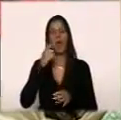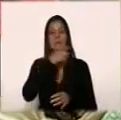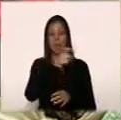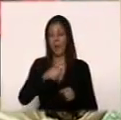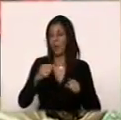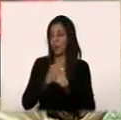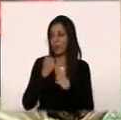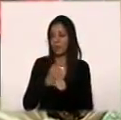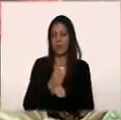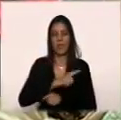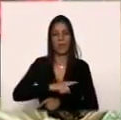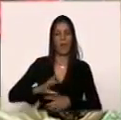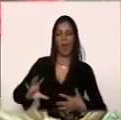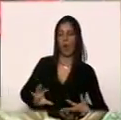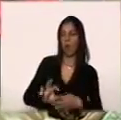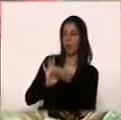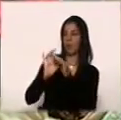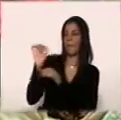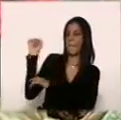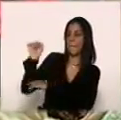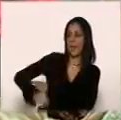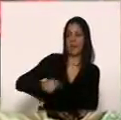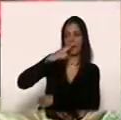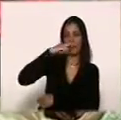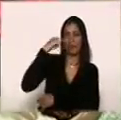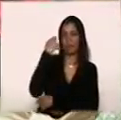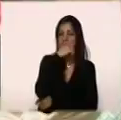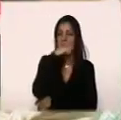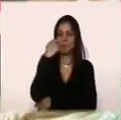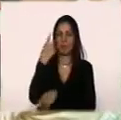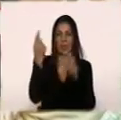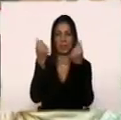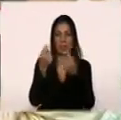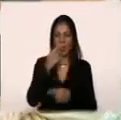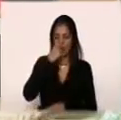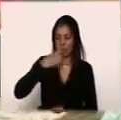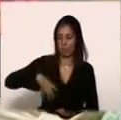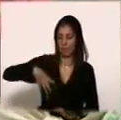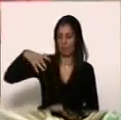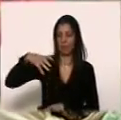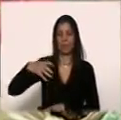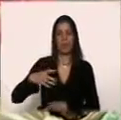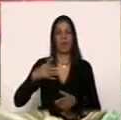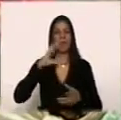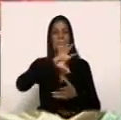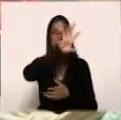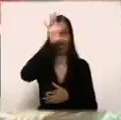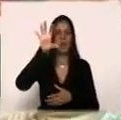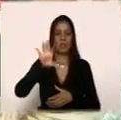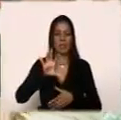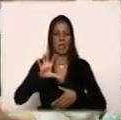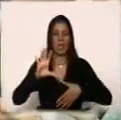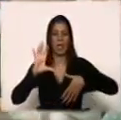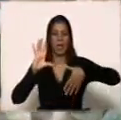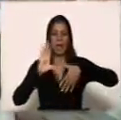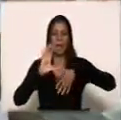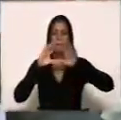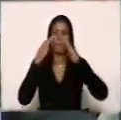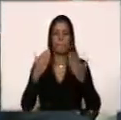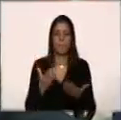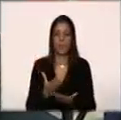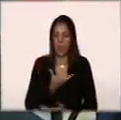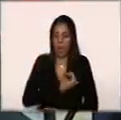al capitalismo salvaje que mantiene en el hambre a la mayor cantidad de la población humana.